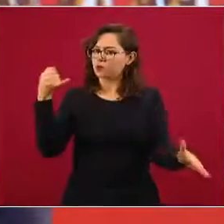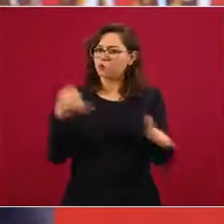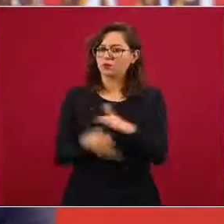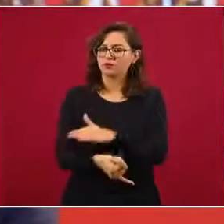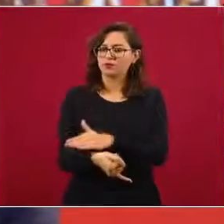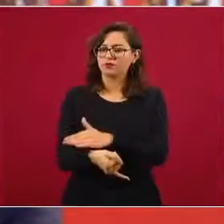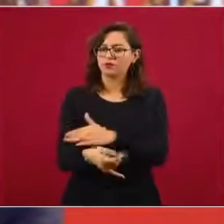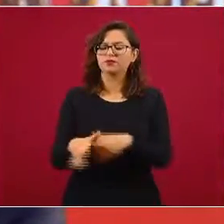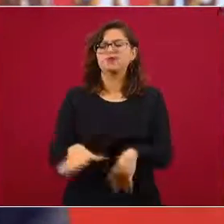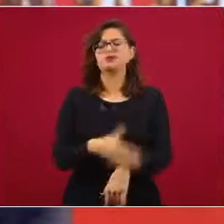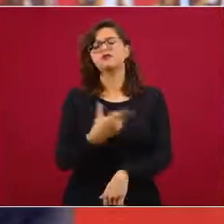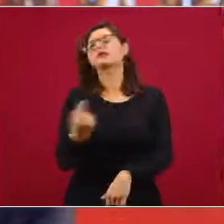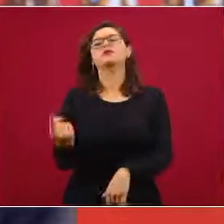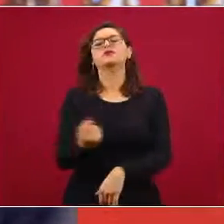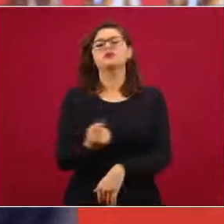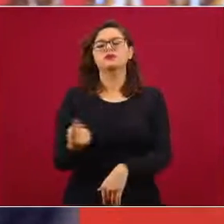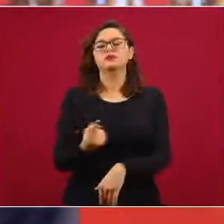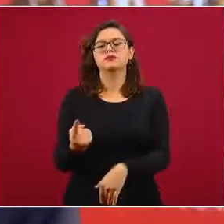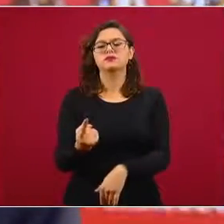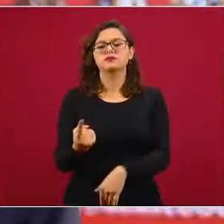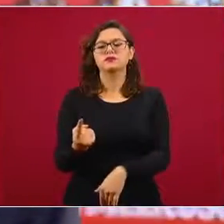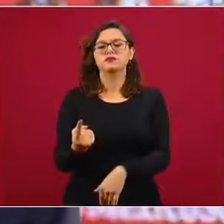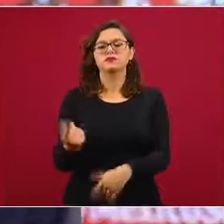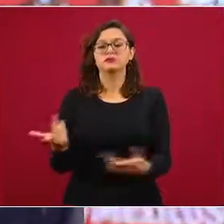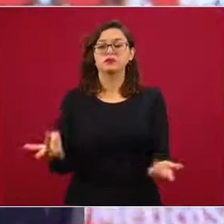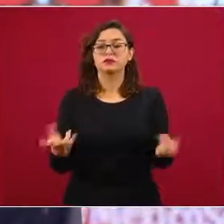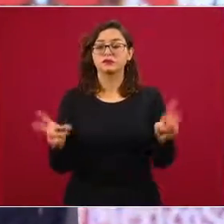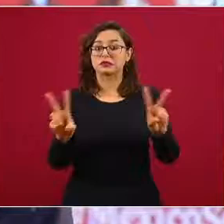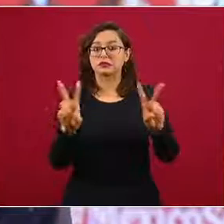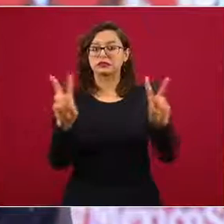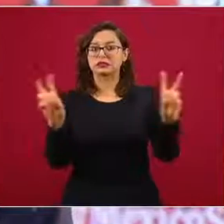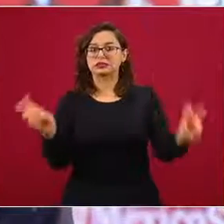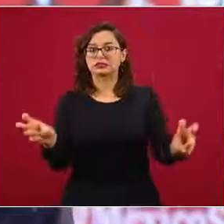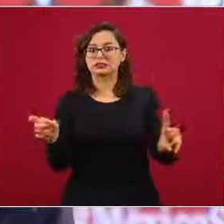porque es el tema.